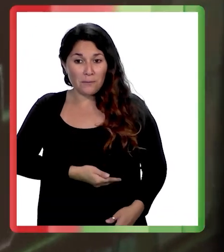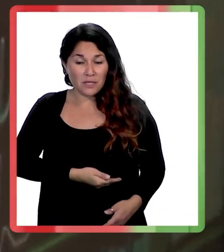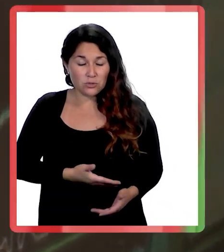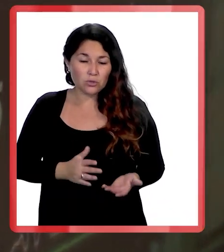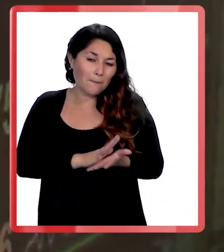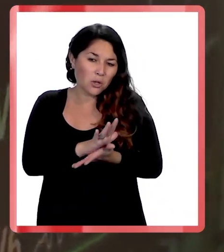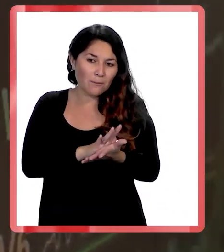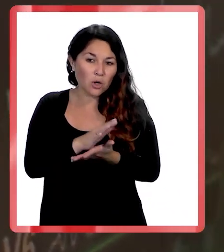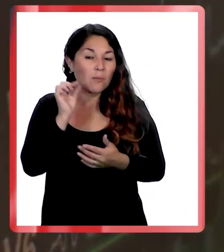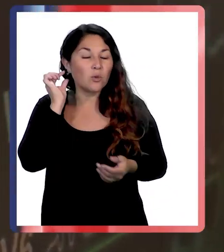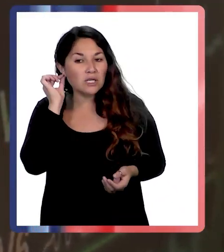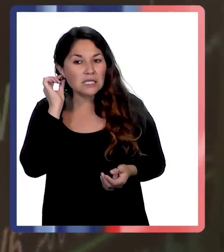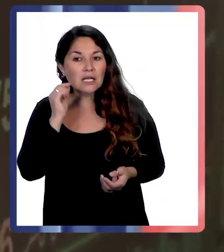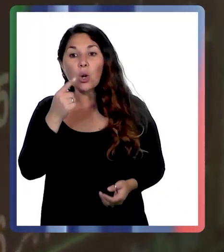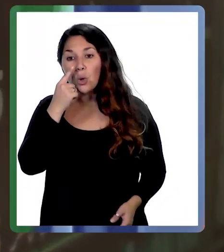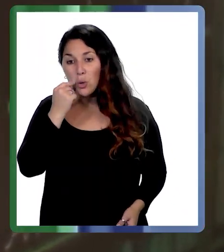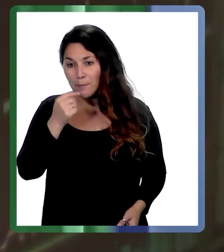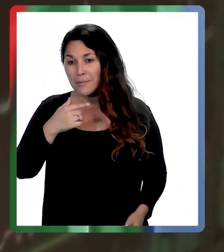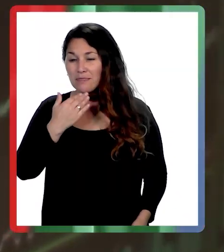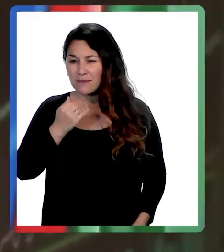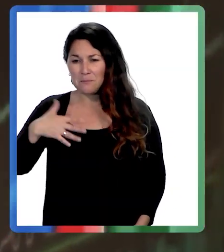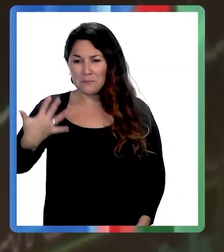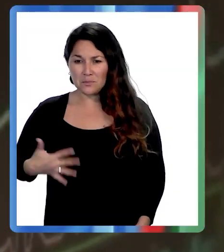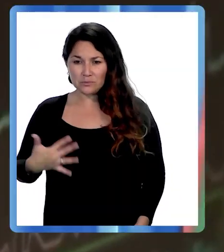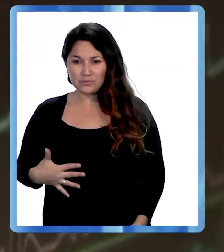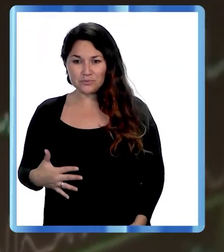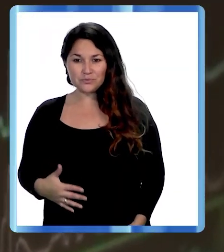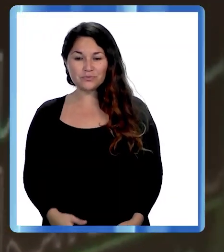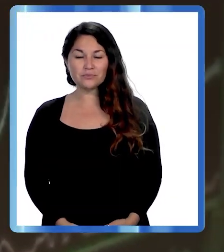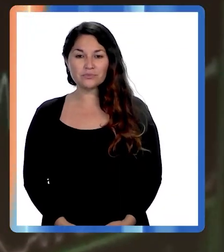mama o de mujeres, sino que también para el hombre también es importante.